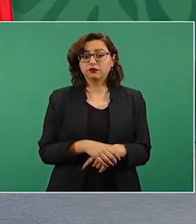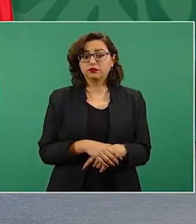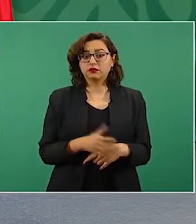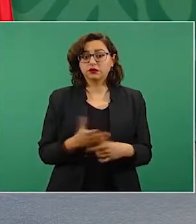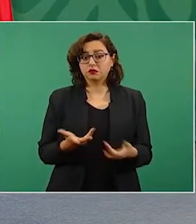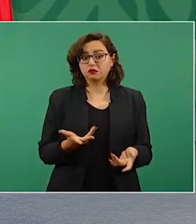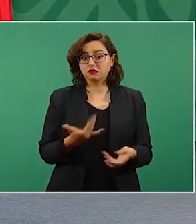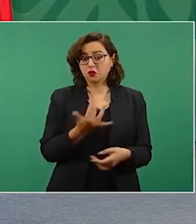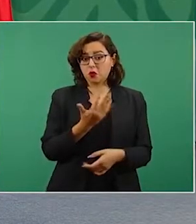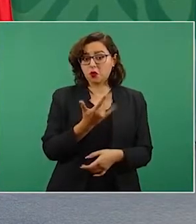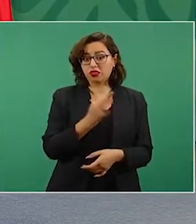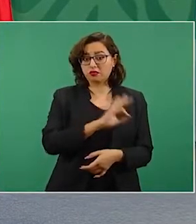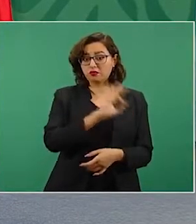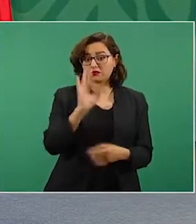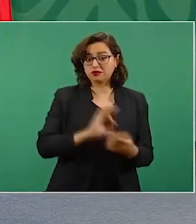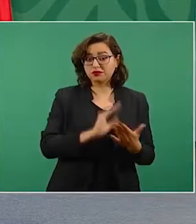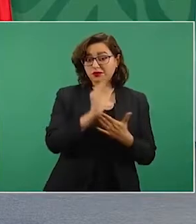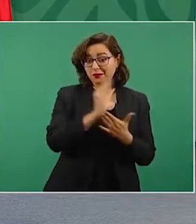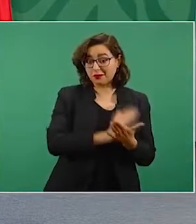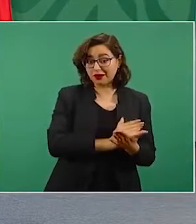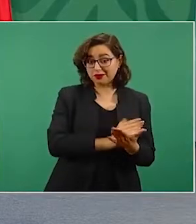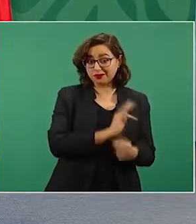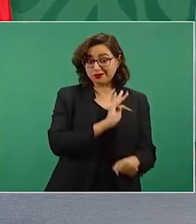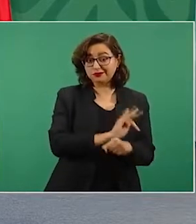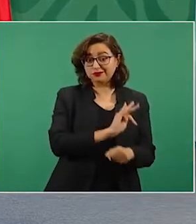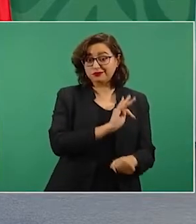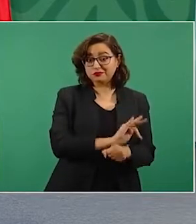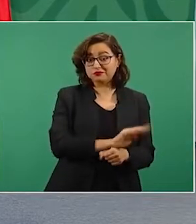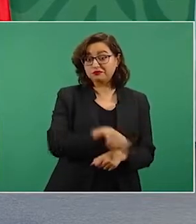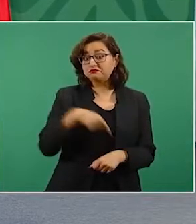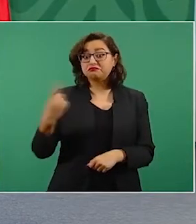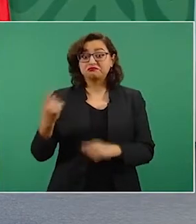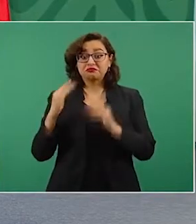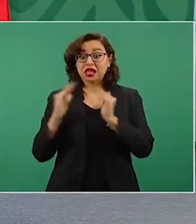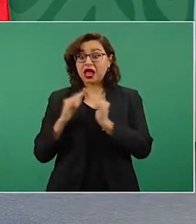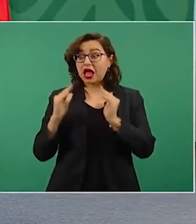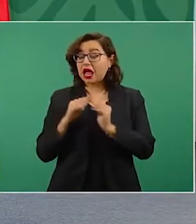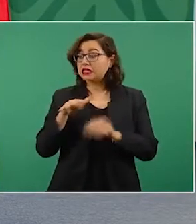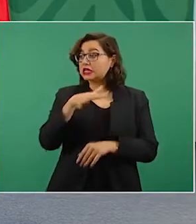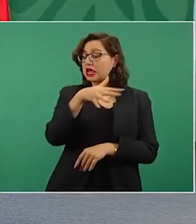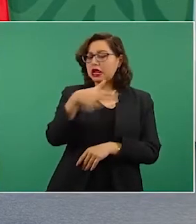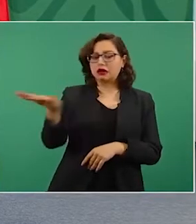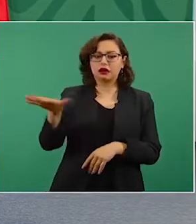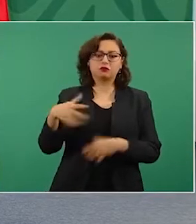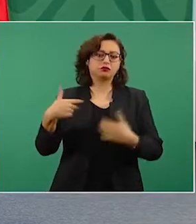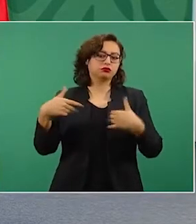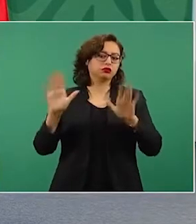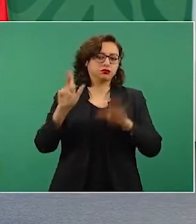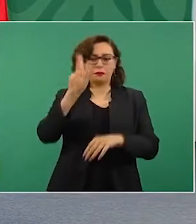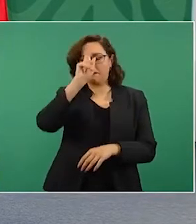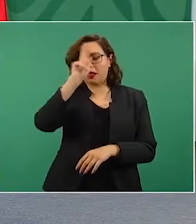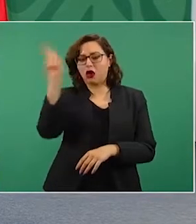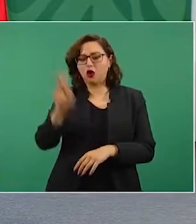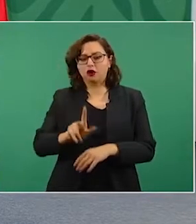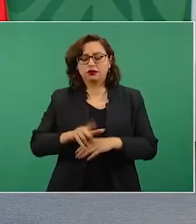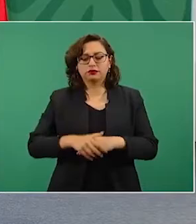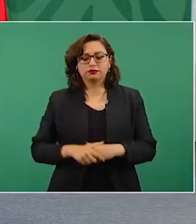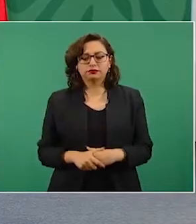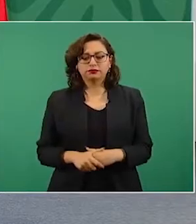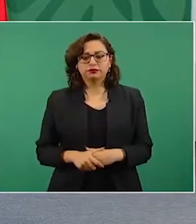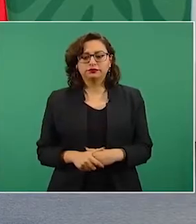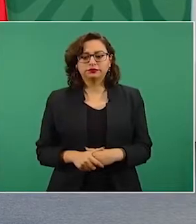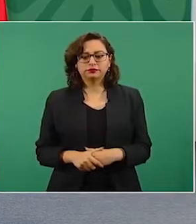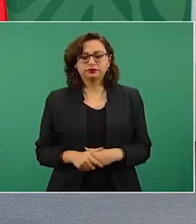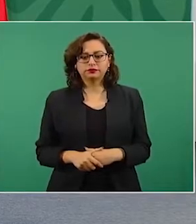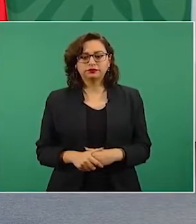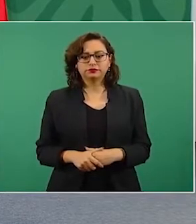Y si lo comparamos con un hogar sin subsidio, pues… Cuatro